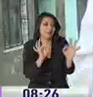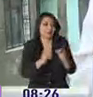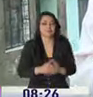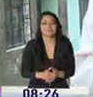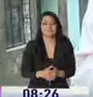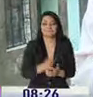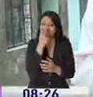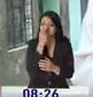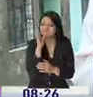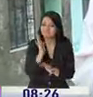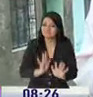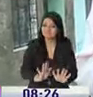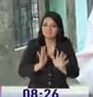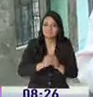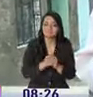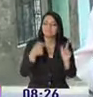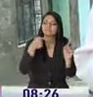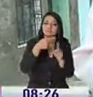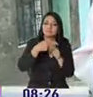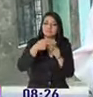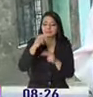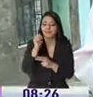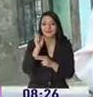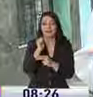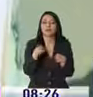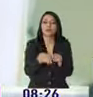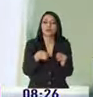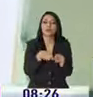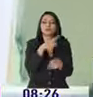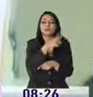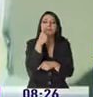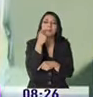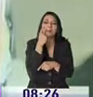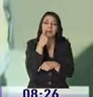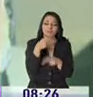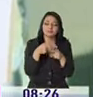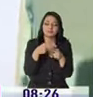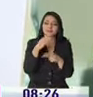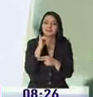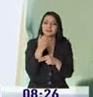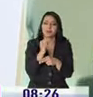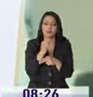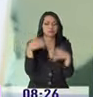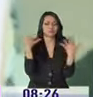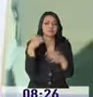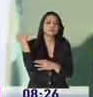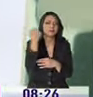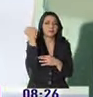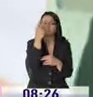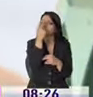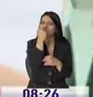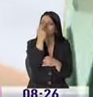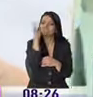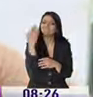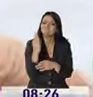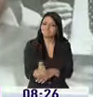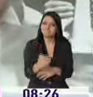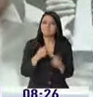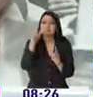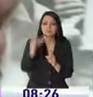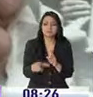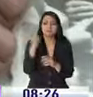Así, Enrique Ruiz caracteriza a su padre Julio César, más conocido en el mundo de los cachos como el Torito, este personaje que puso a reír